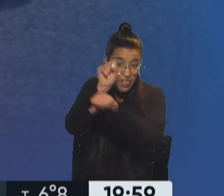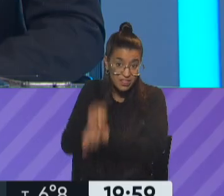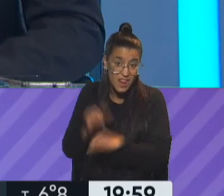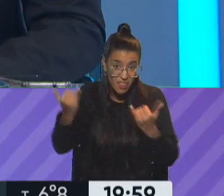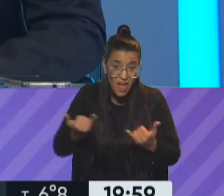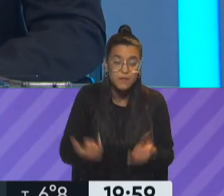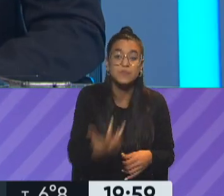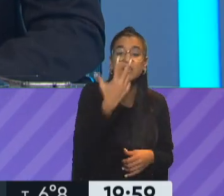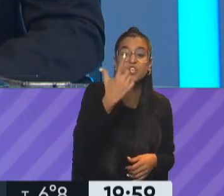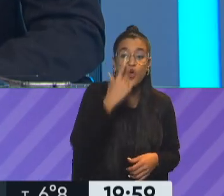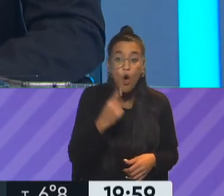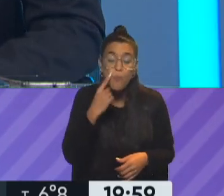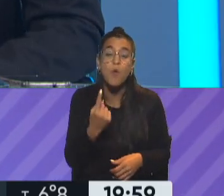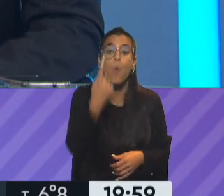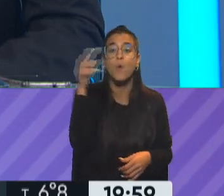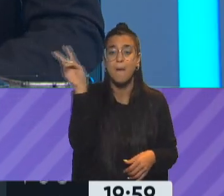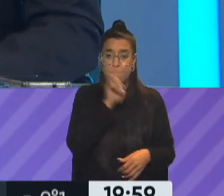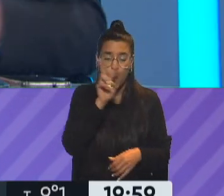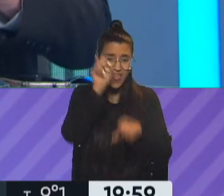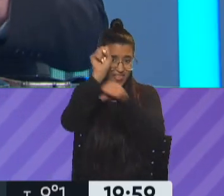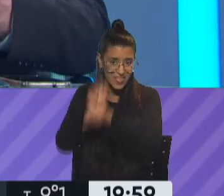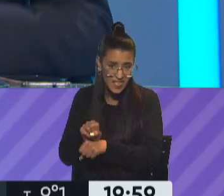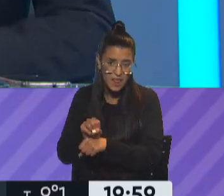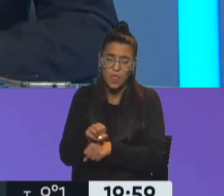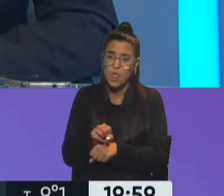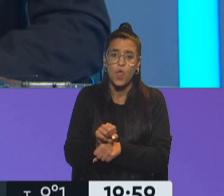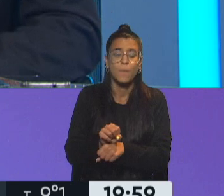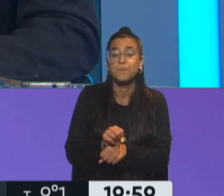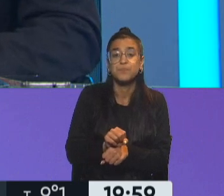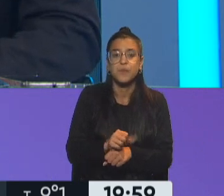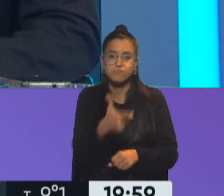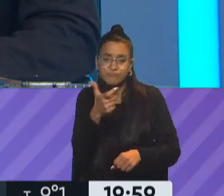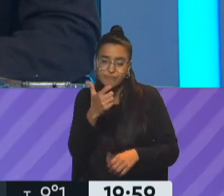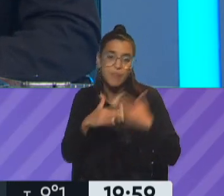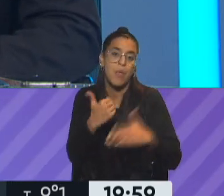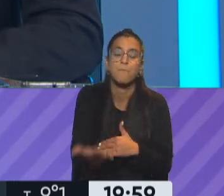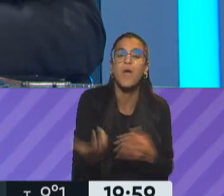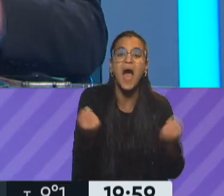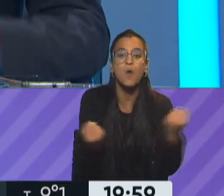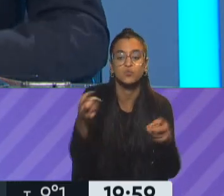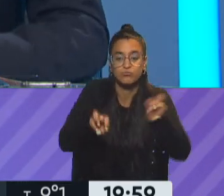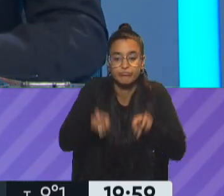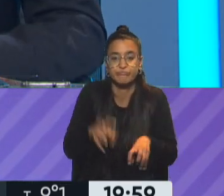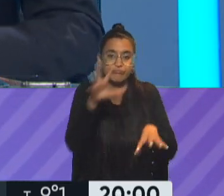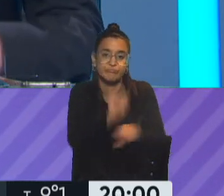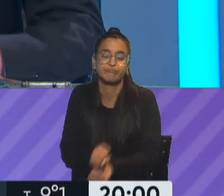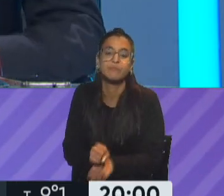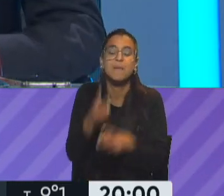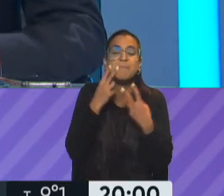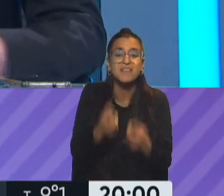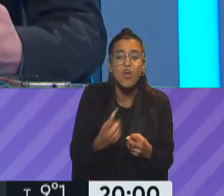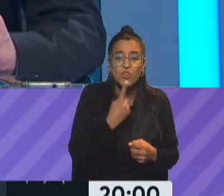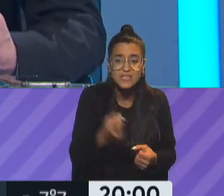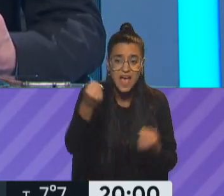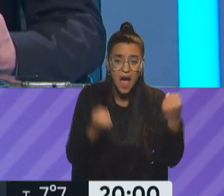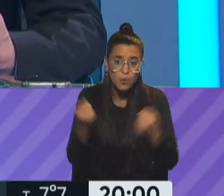hay tres hombres y una mujer que fueron detenidos minutos después del episodio, a bordo de un auto. Los investigadores dicen que en ese